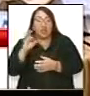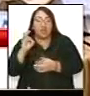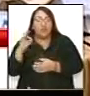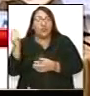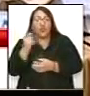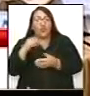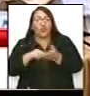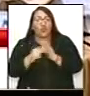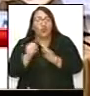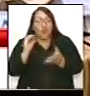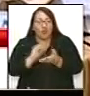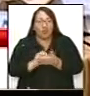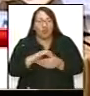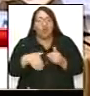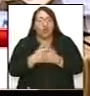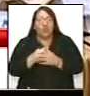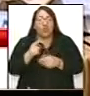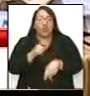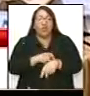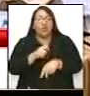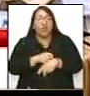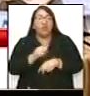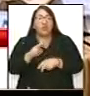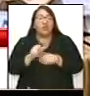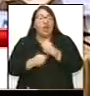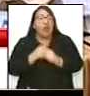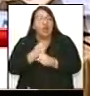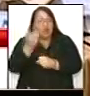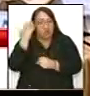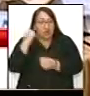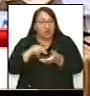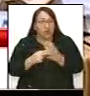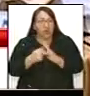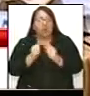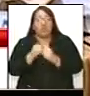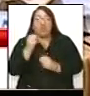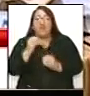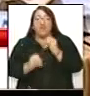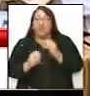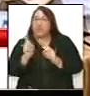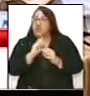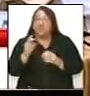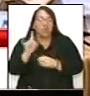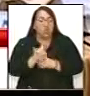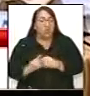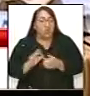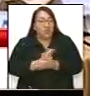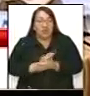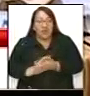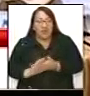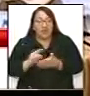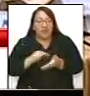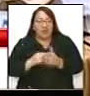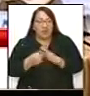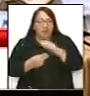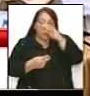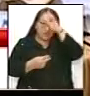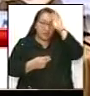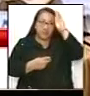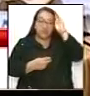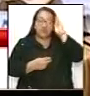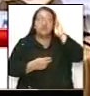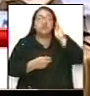solo consignaron licencia por 2 años. Es decir, a la fecha no se utilizan, es decir, los textos escolares no